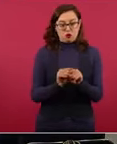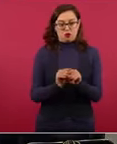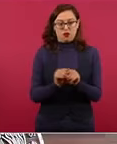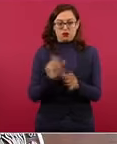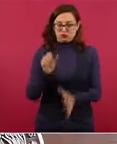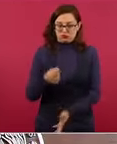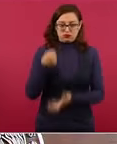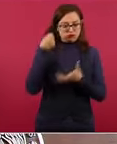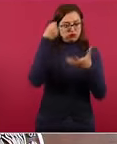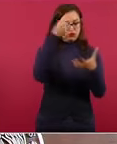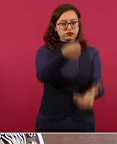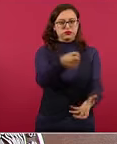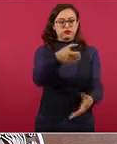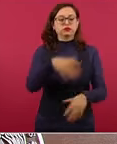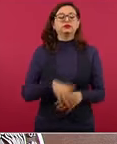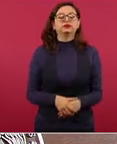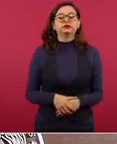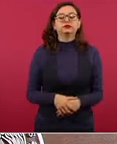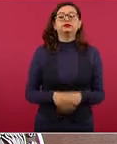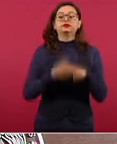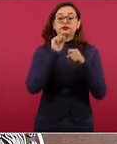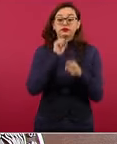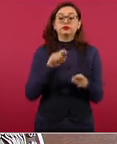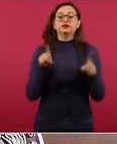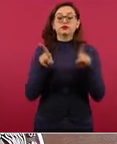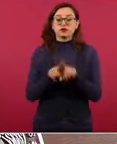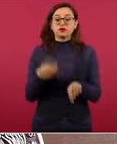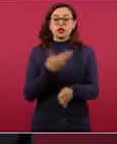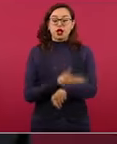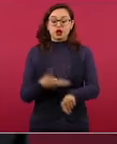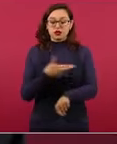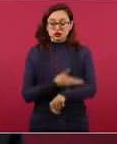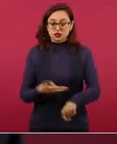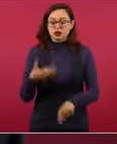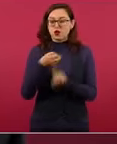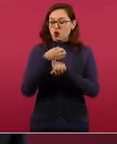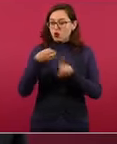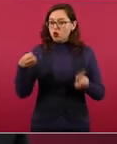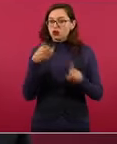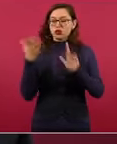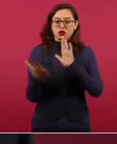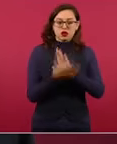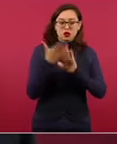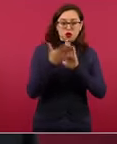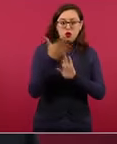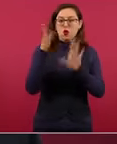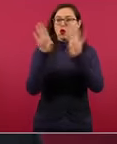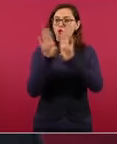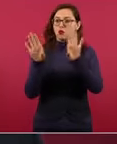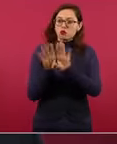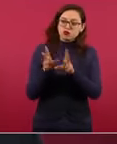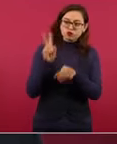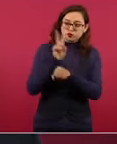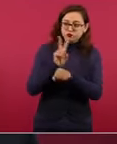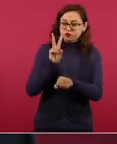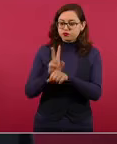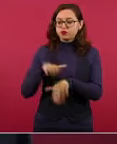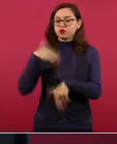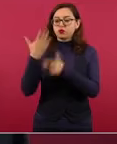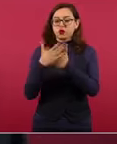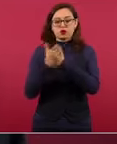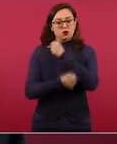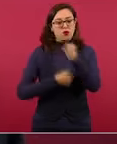bueno federal también está apoyando la parte técnica para que se termine la construcción de la obra del año